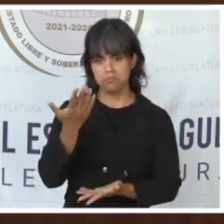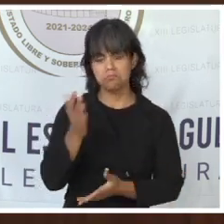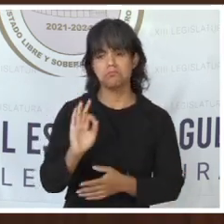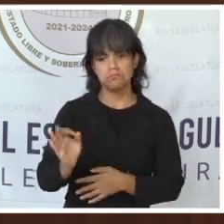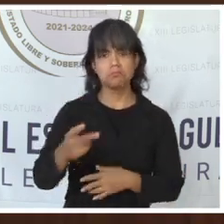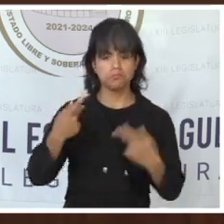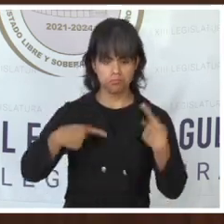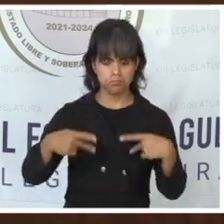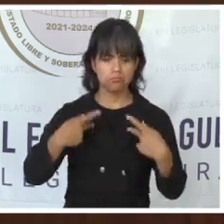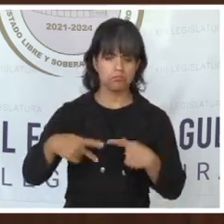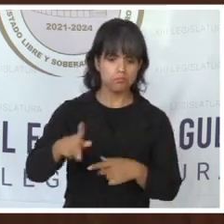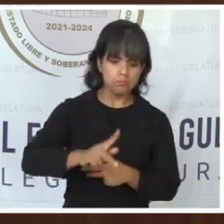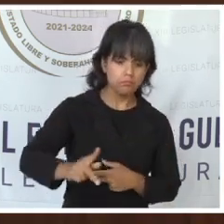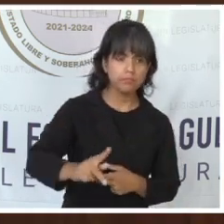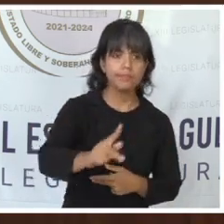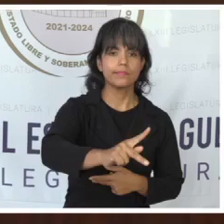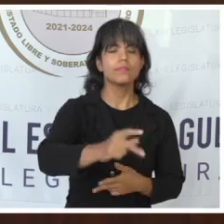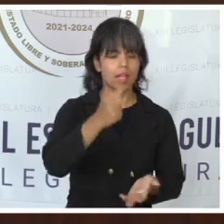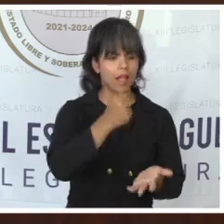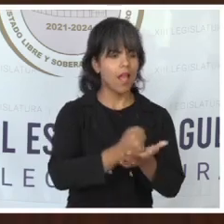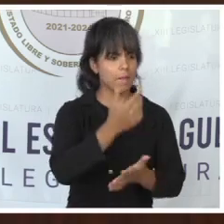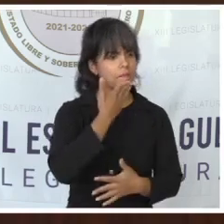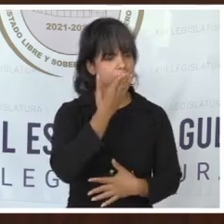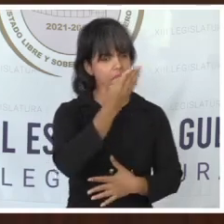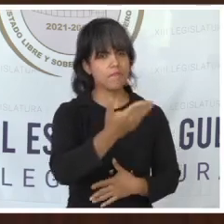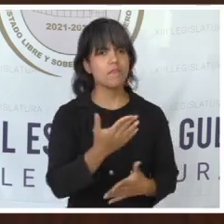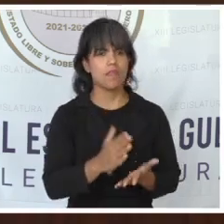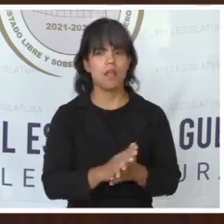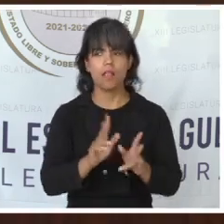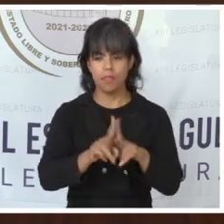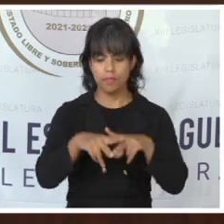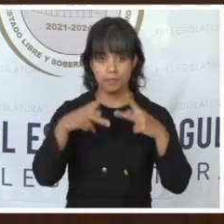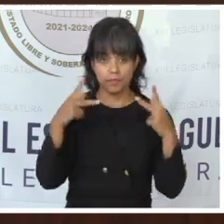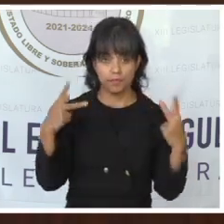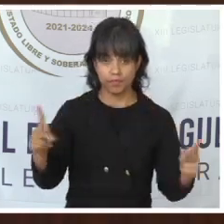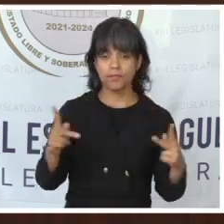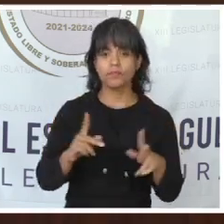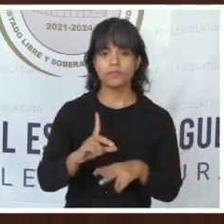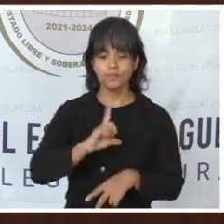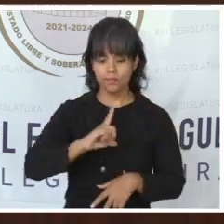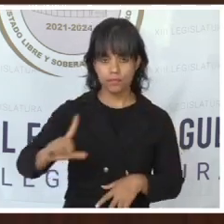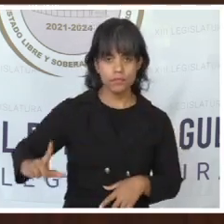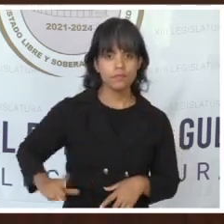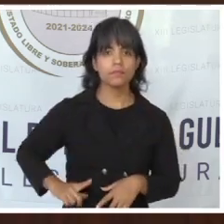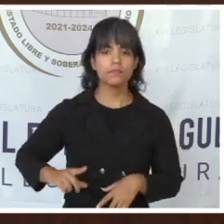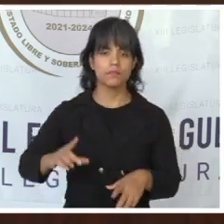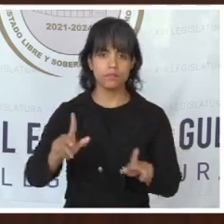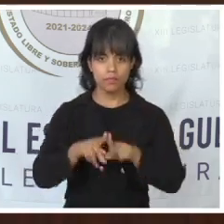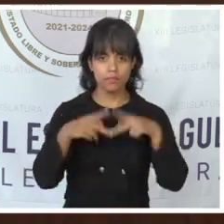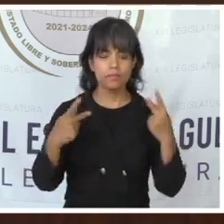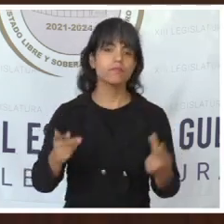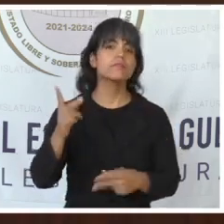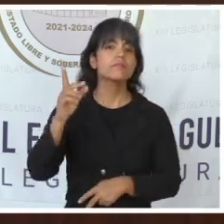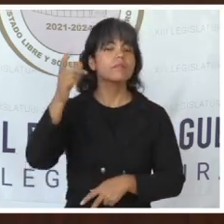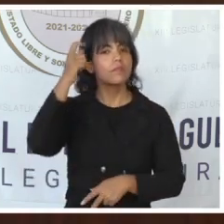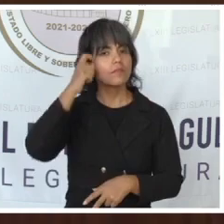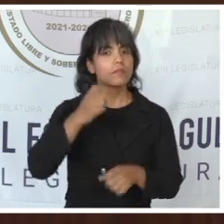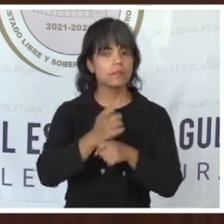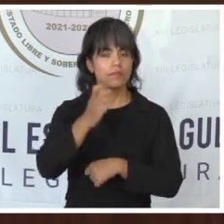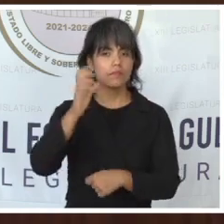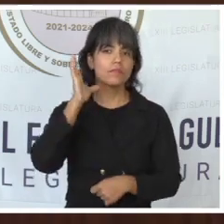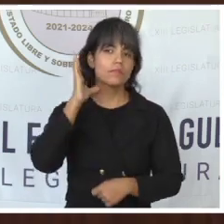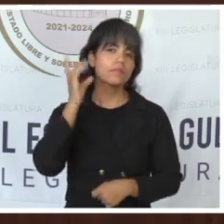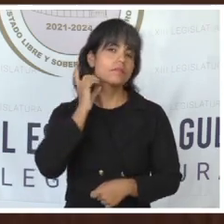poder y aprobado por el mismo y publicado en el Diario Oficial del Estado de Guerrero es correcto, adelante, que así